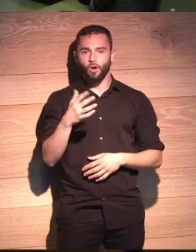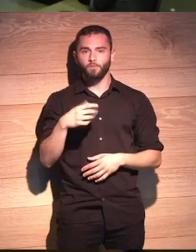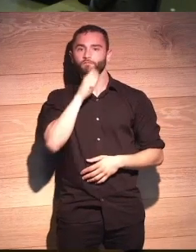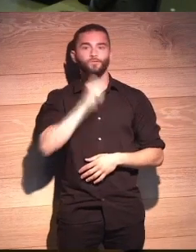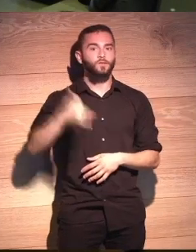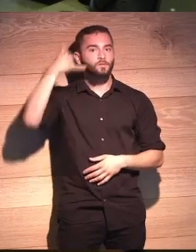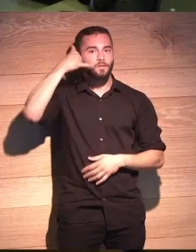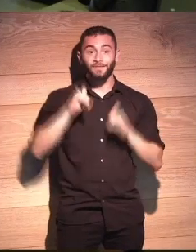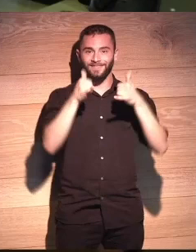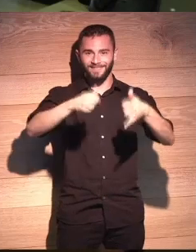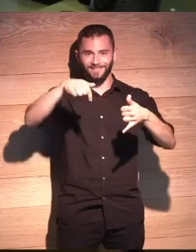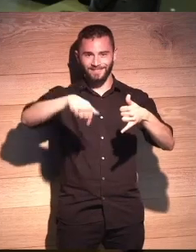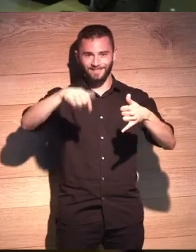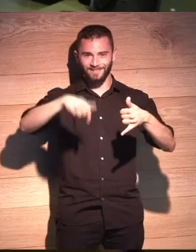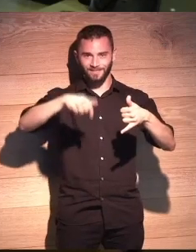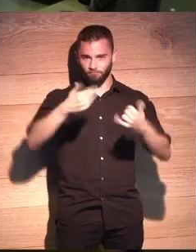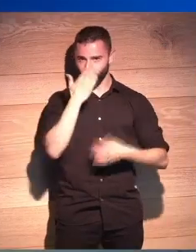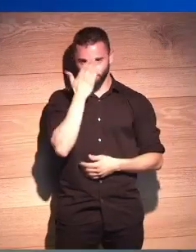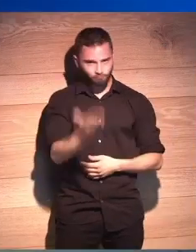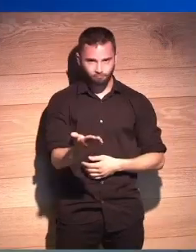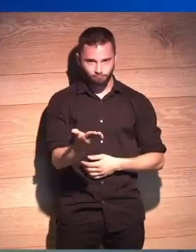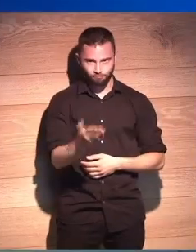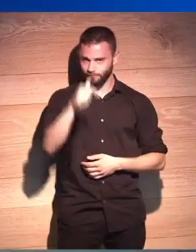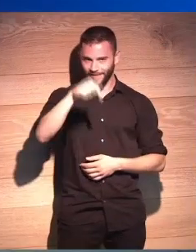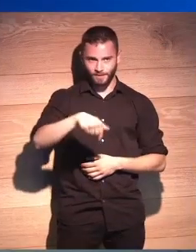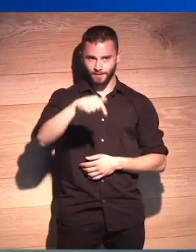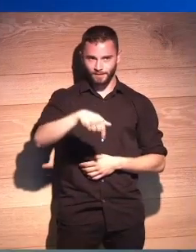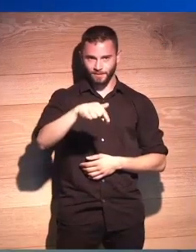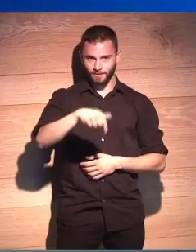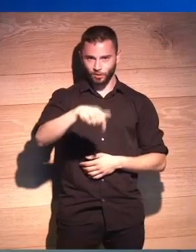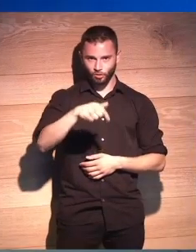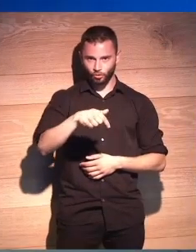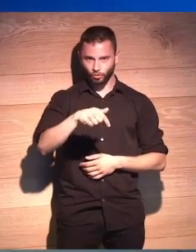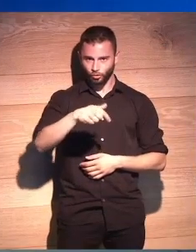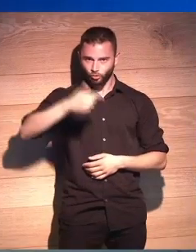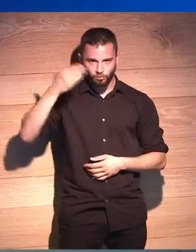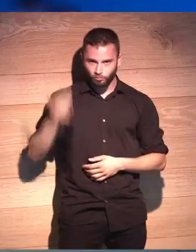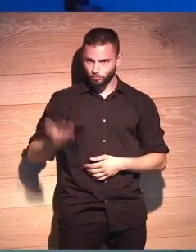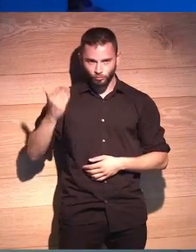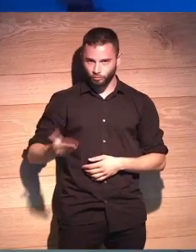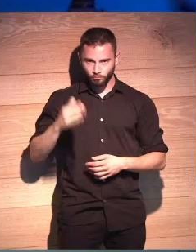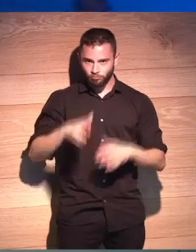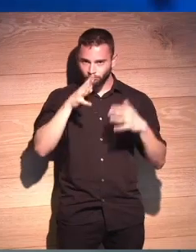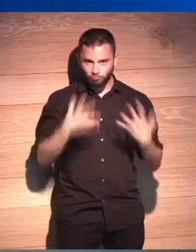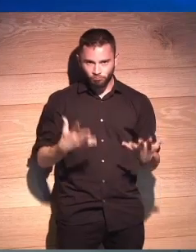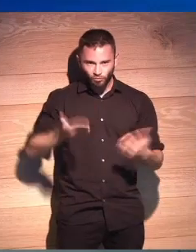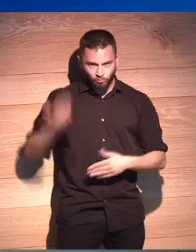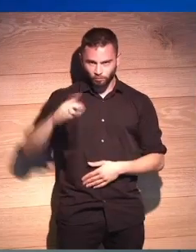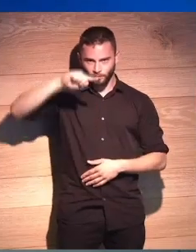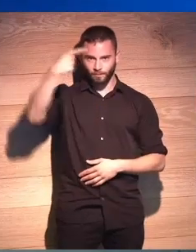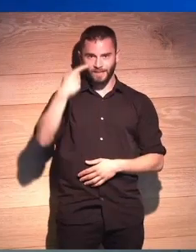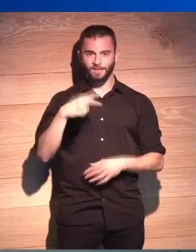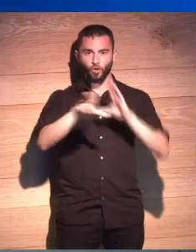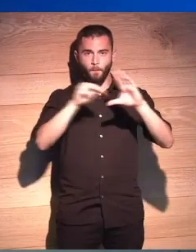Fundación Telefónica, donde verdaderamente esto es lo más importante que está pasando. Y quiero poneros, os voy a